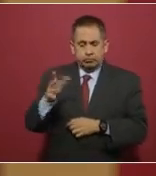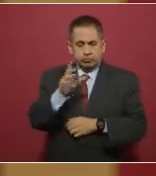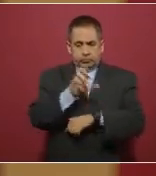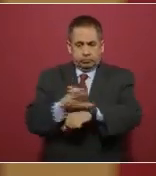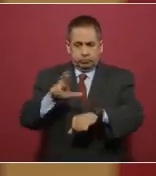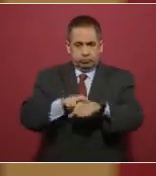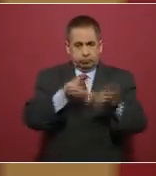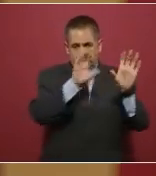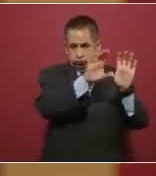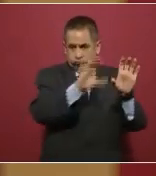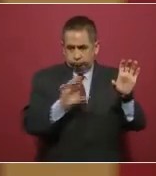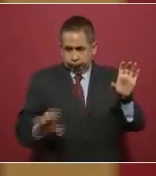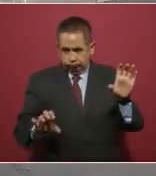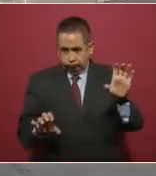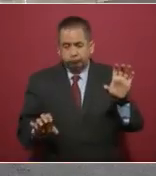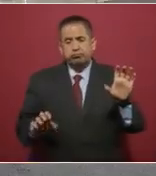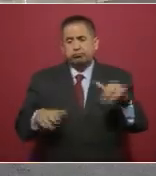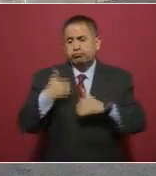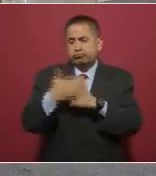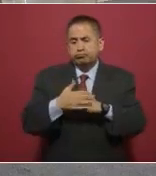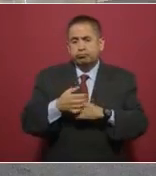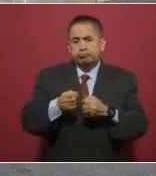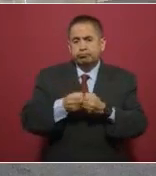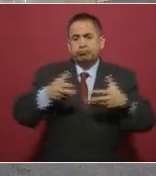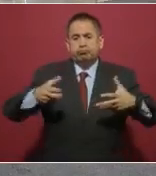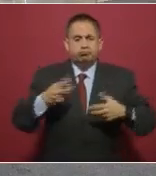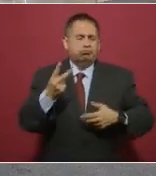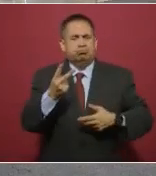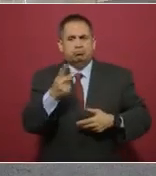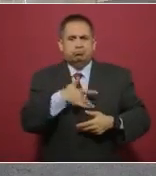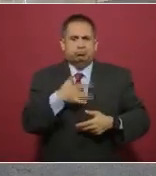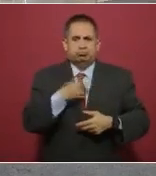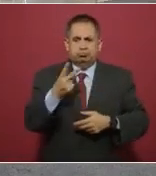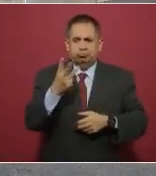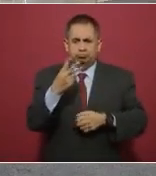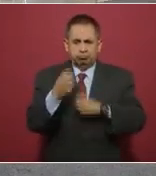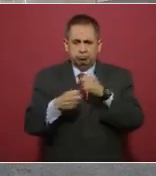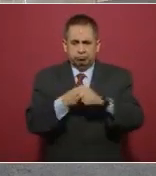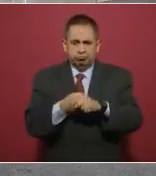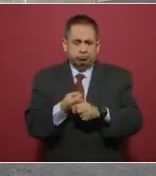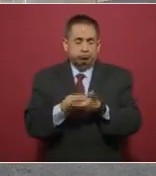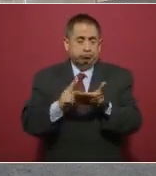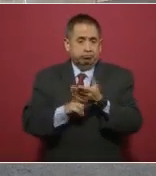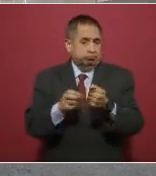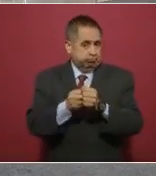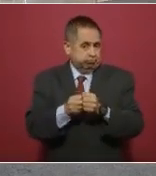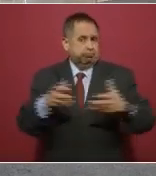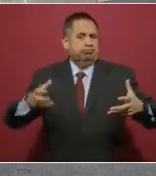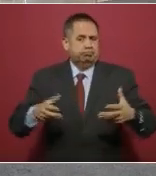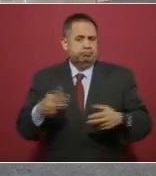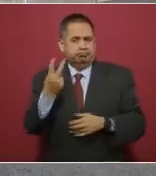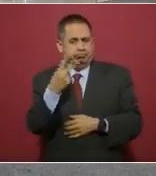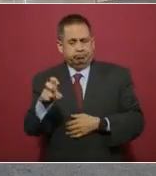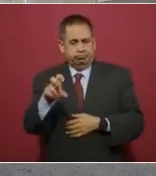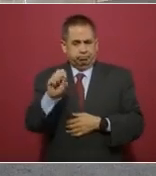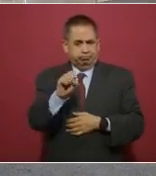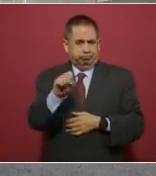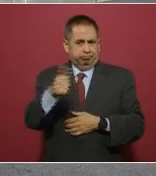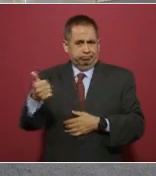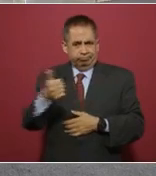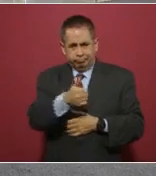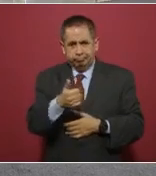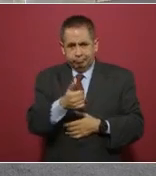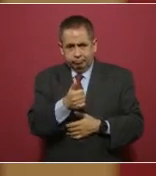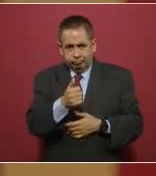coordinaciones y esperemos que en 2-3 años tengamos funcionando las